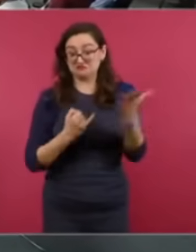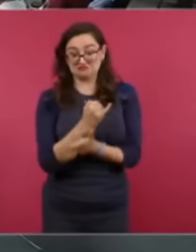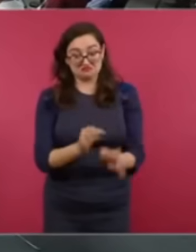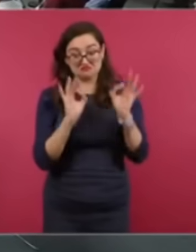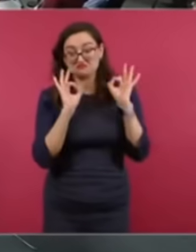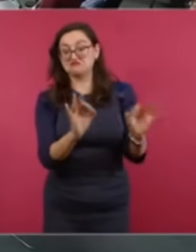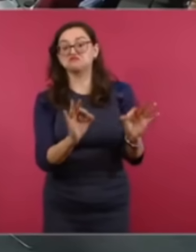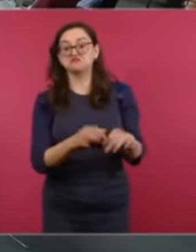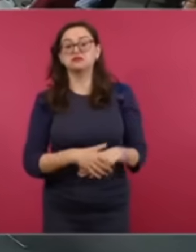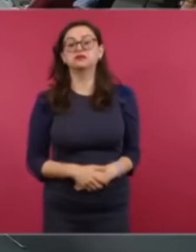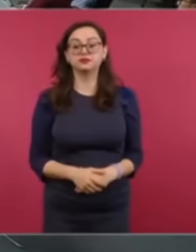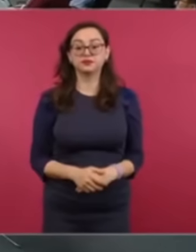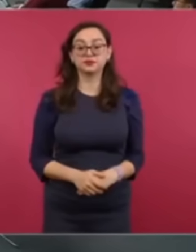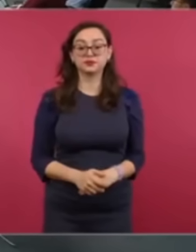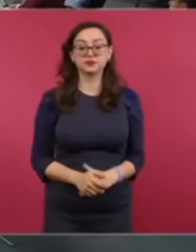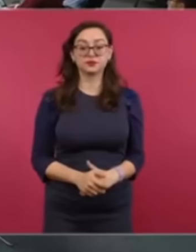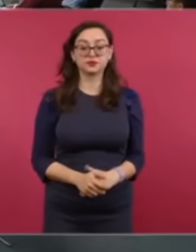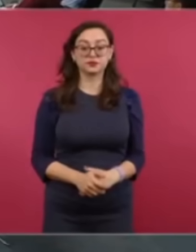cosas. Pero miren,